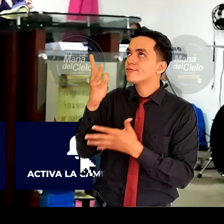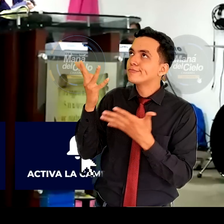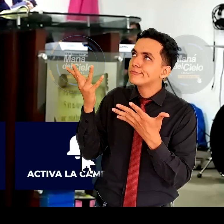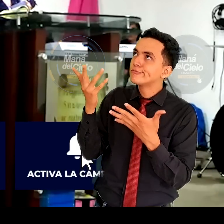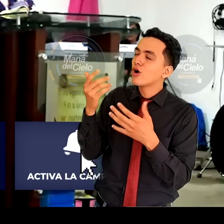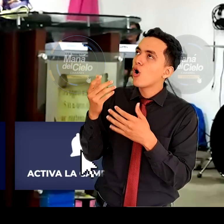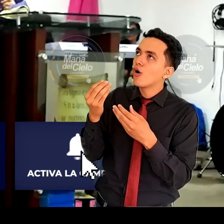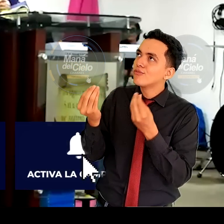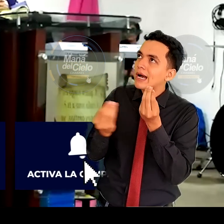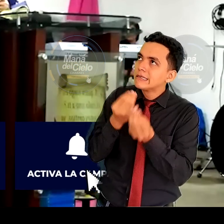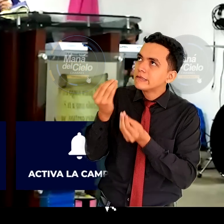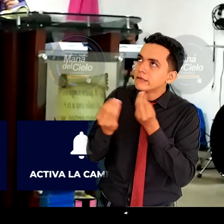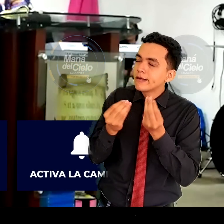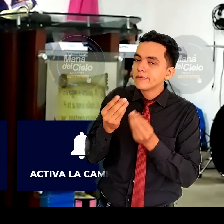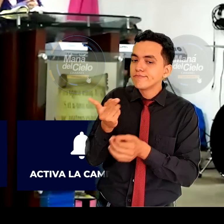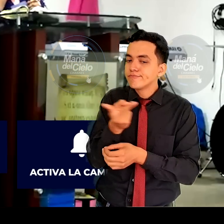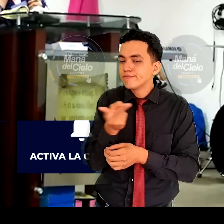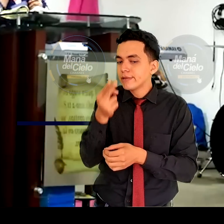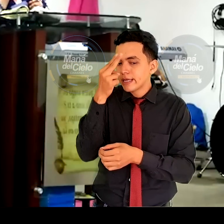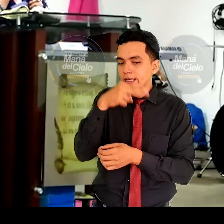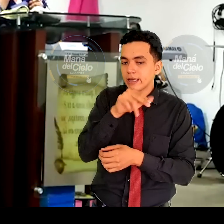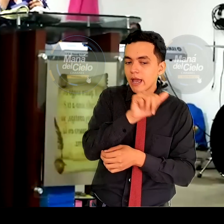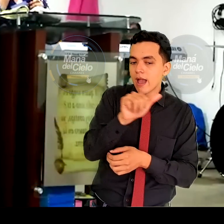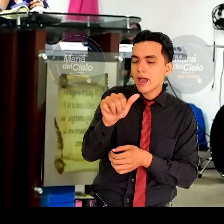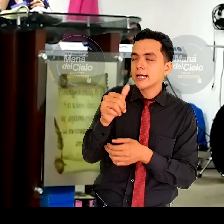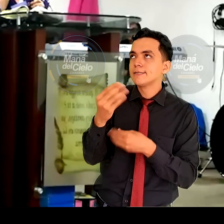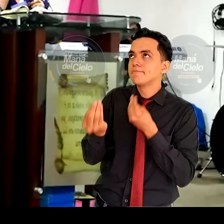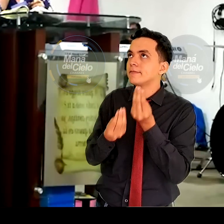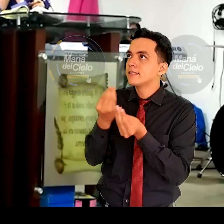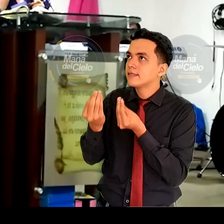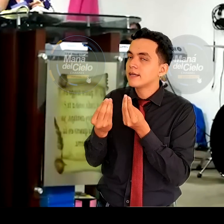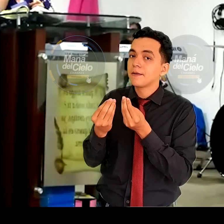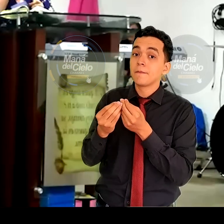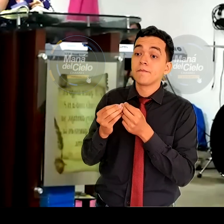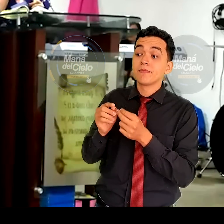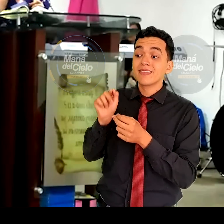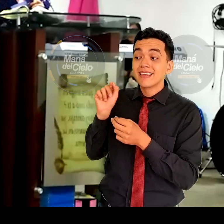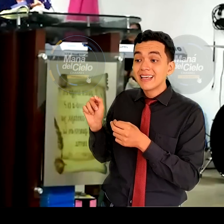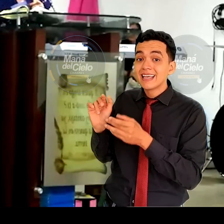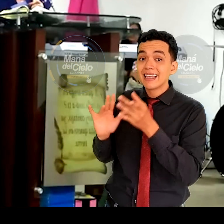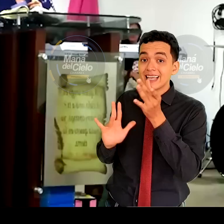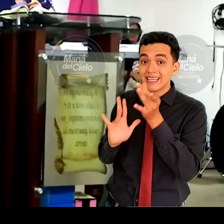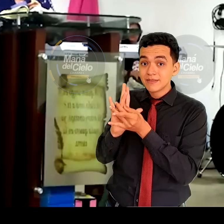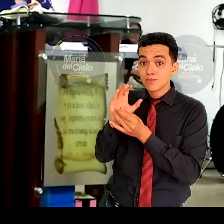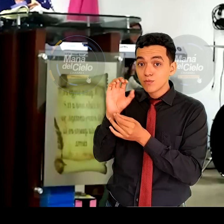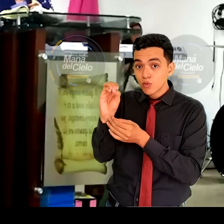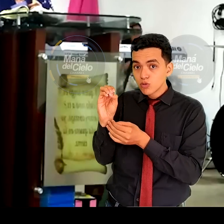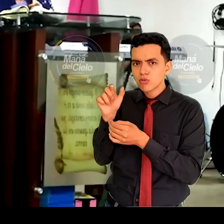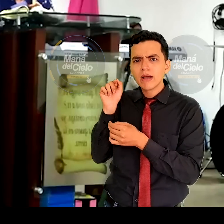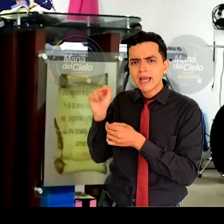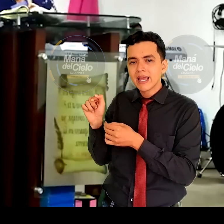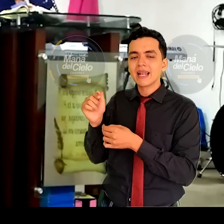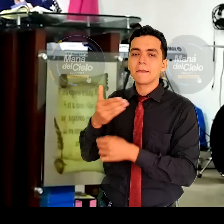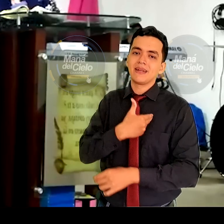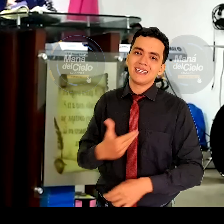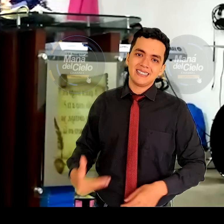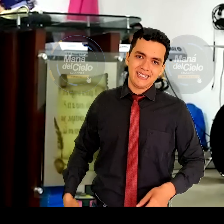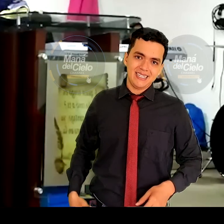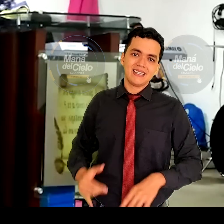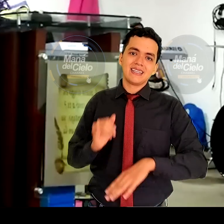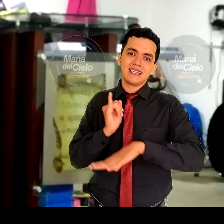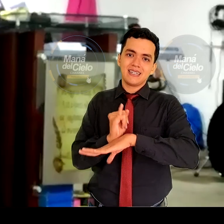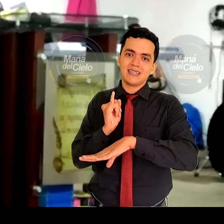Mucho trabajo. Y claro, en ese momento mi esposo comenzaba la presidencia de la iglesia. Y yo,